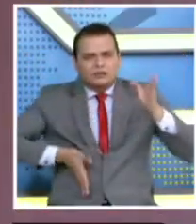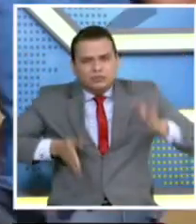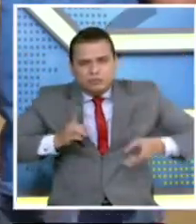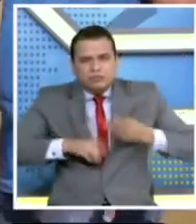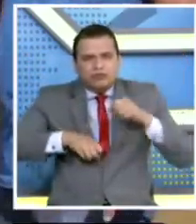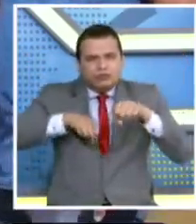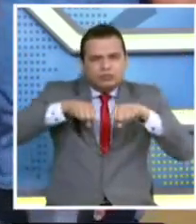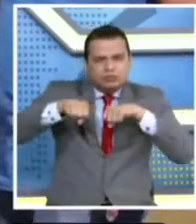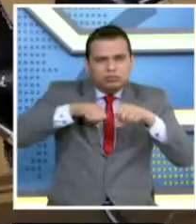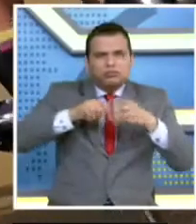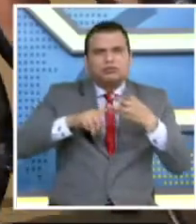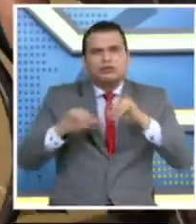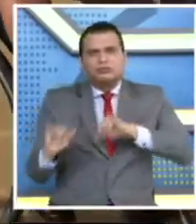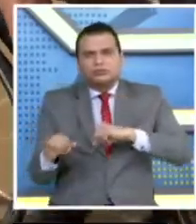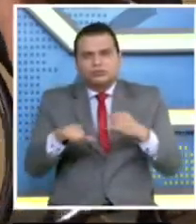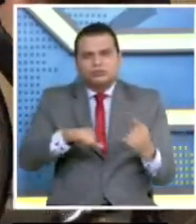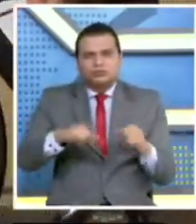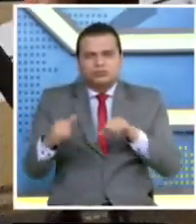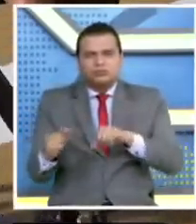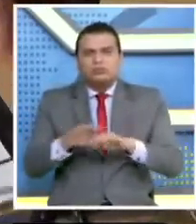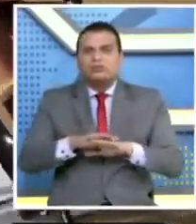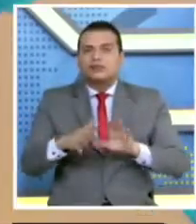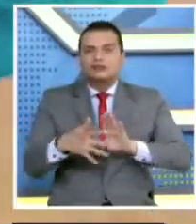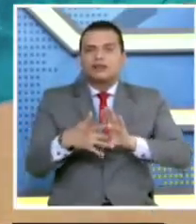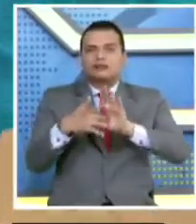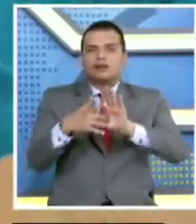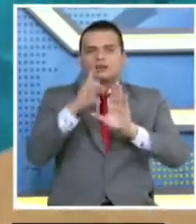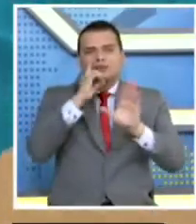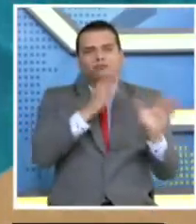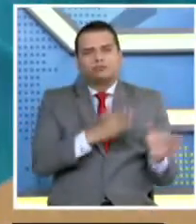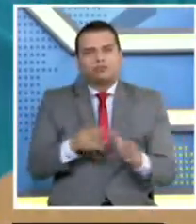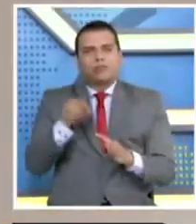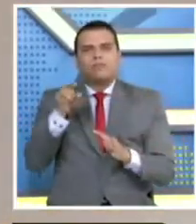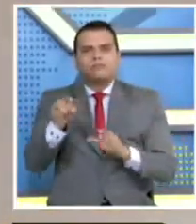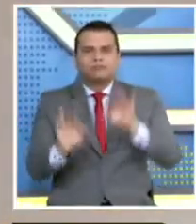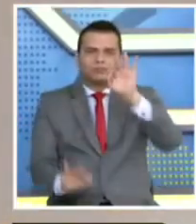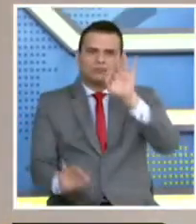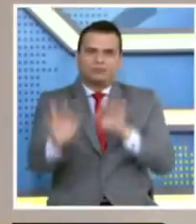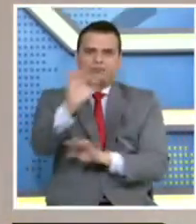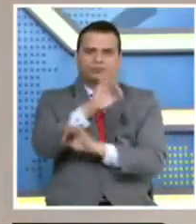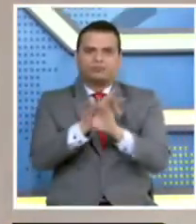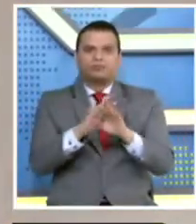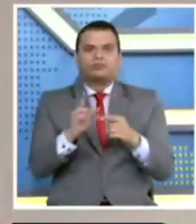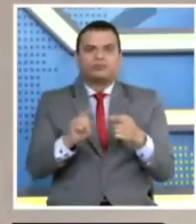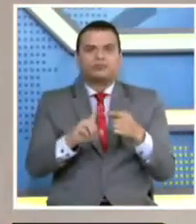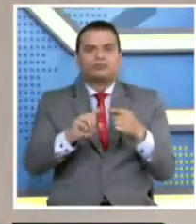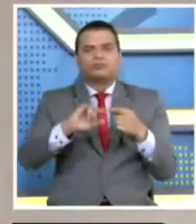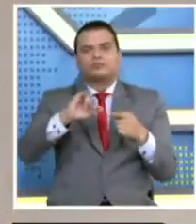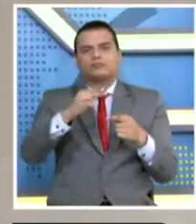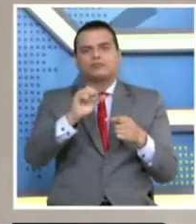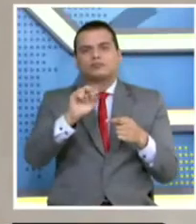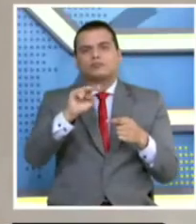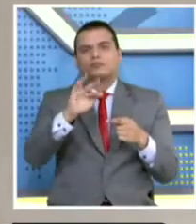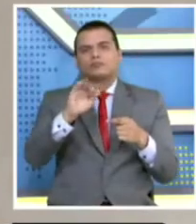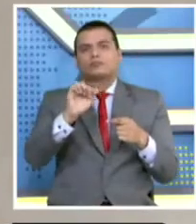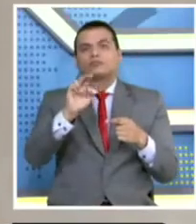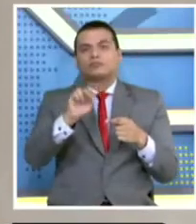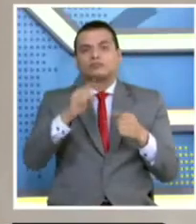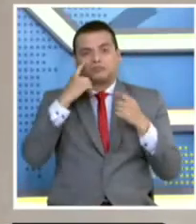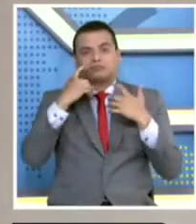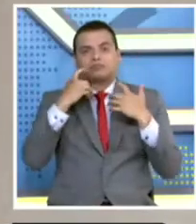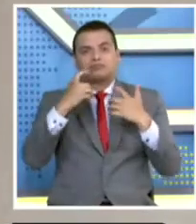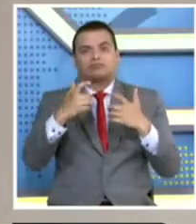ciclismo desfilarán en una serie de documentales a través de la señal del canal regional. Tenemos personajes como Jonathan Rivas, que es la gran promesa de pesos del